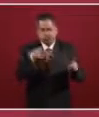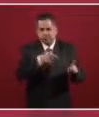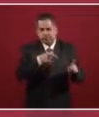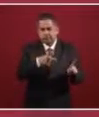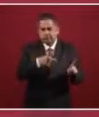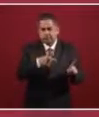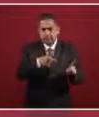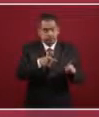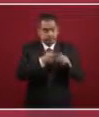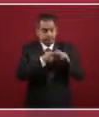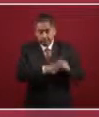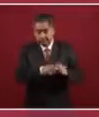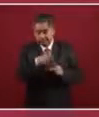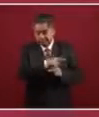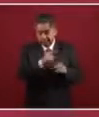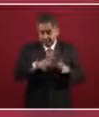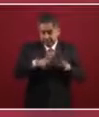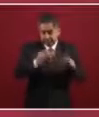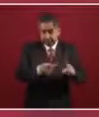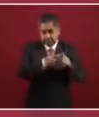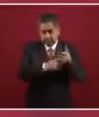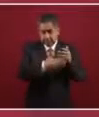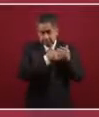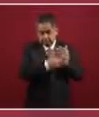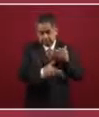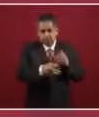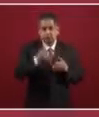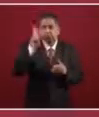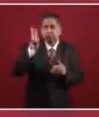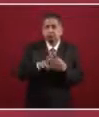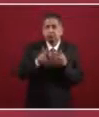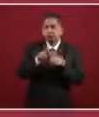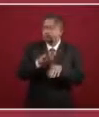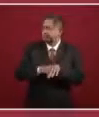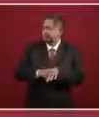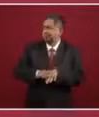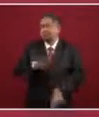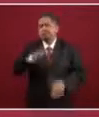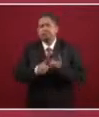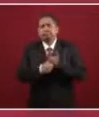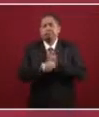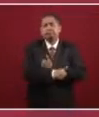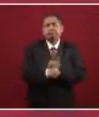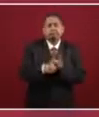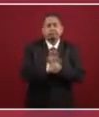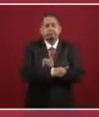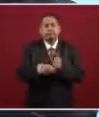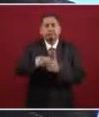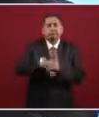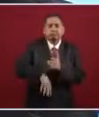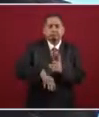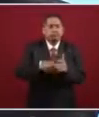desde que está creado ese instituto es cuando menos transparencia ha habido. O